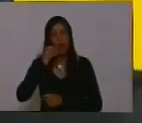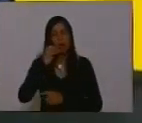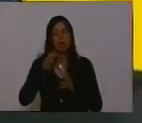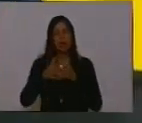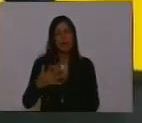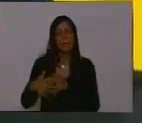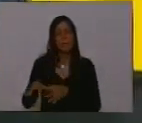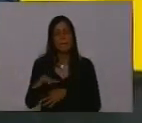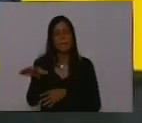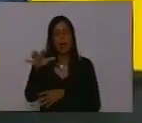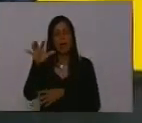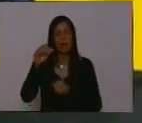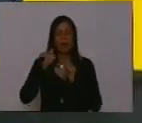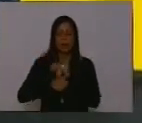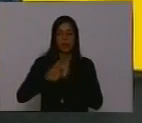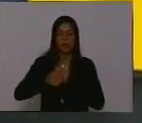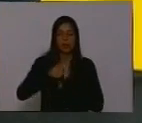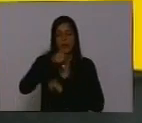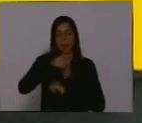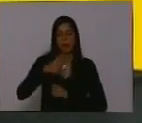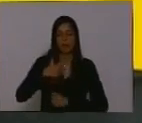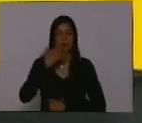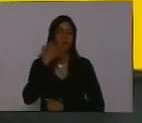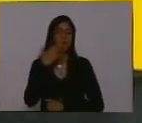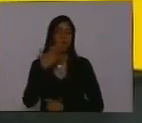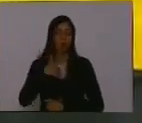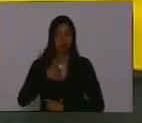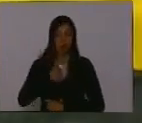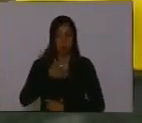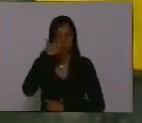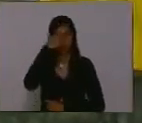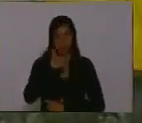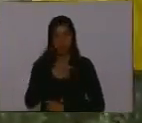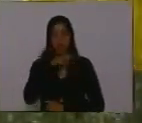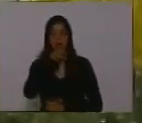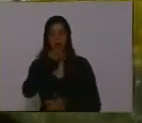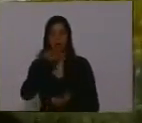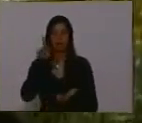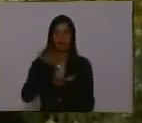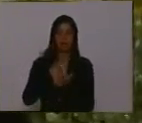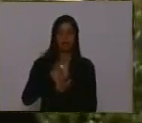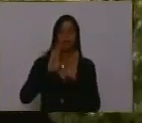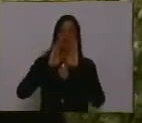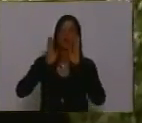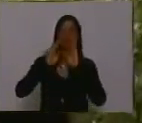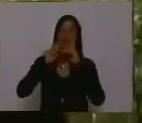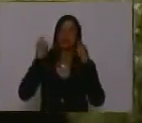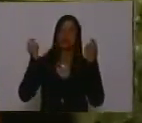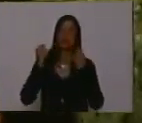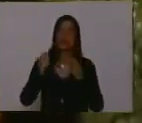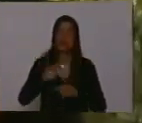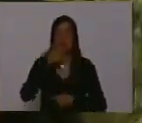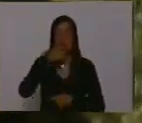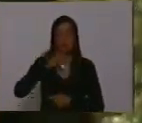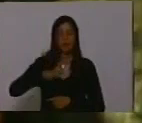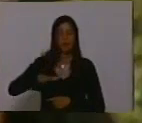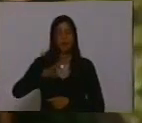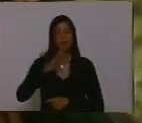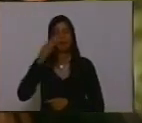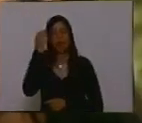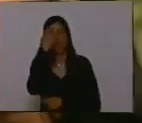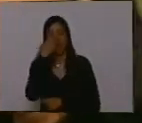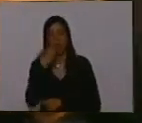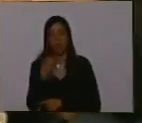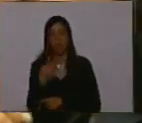los deportistas que como hoy a mí me toca dar aquí una palabra y dar un mensaje a toda esta gente hermosa que